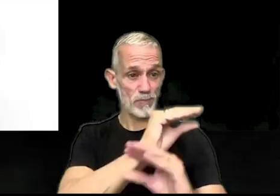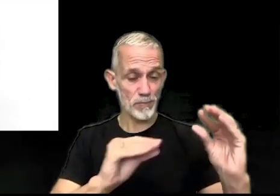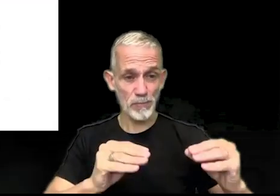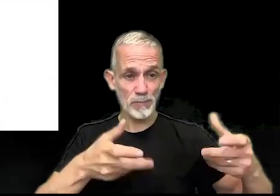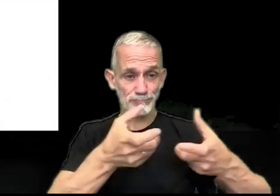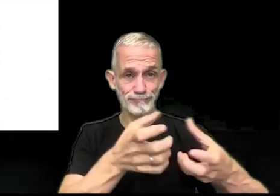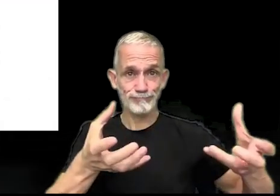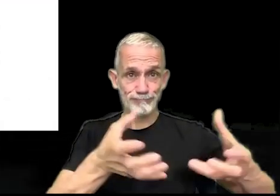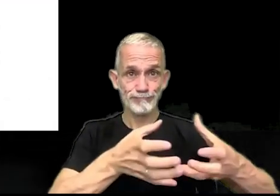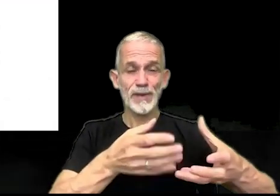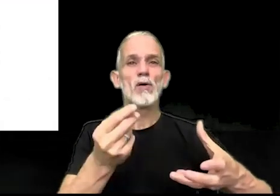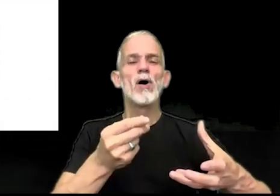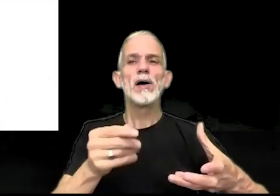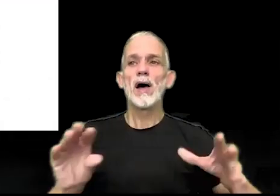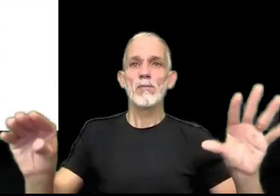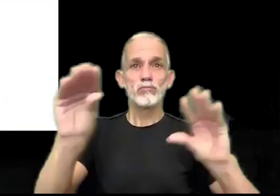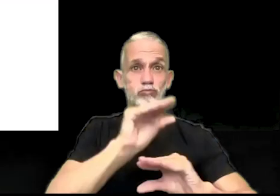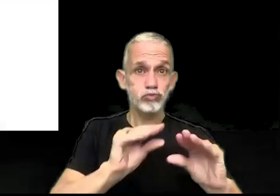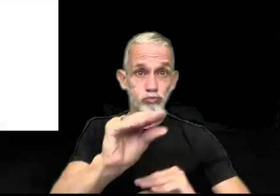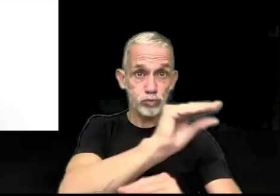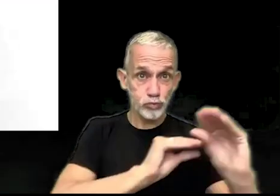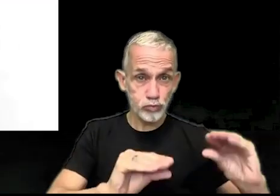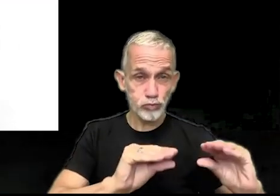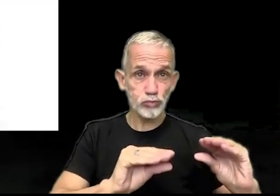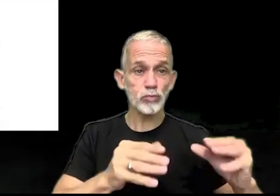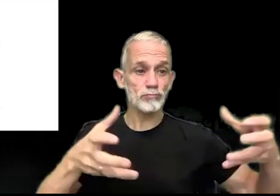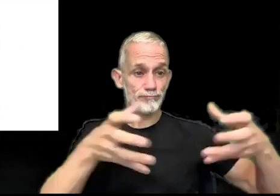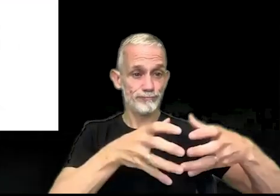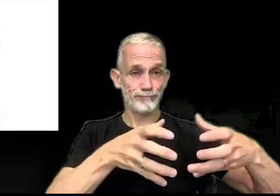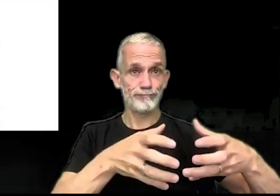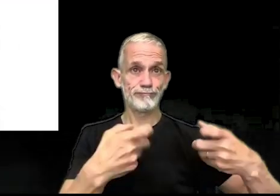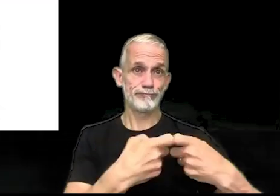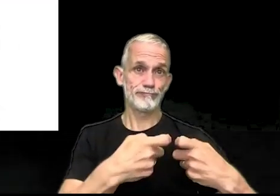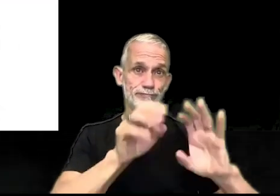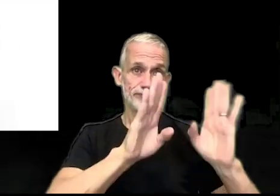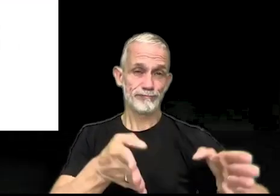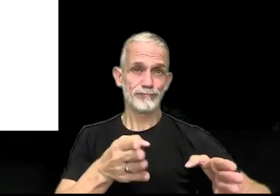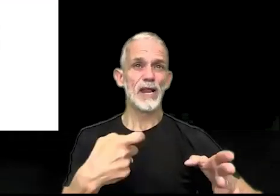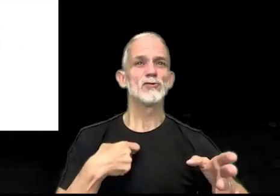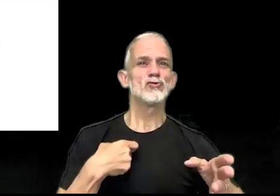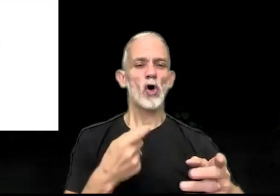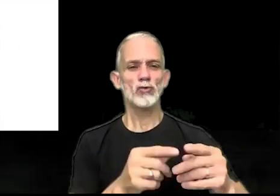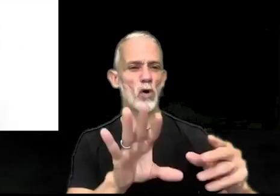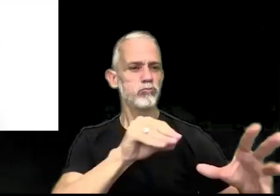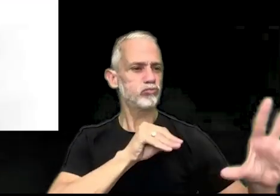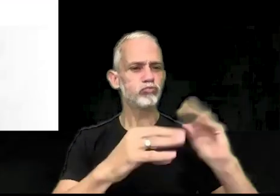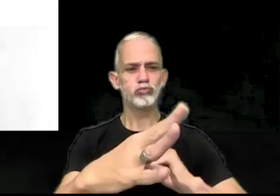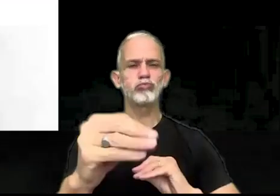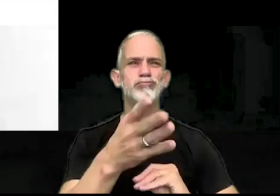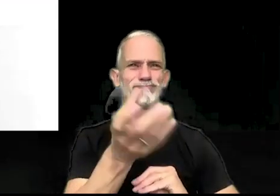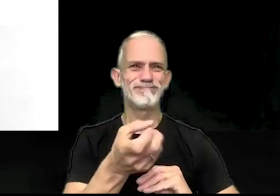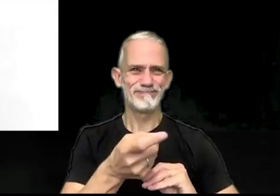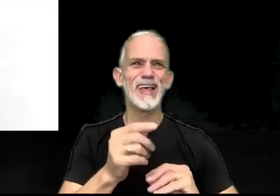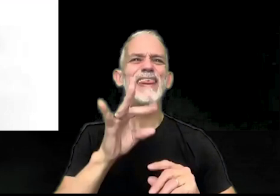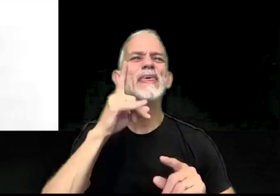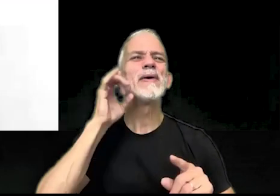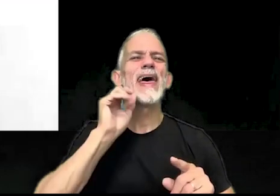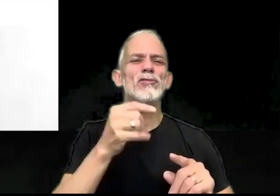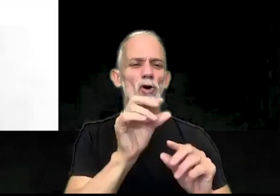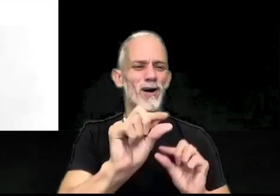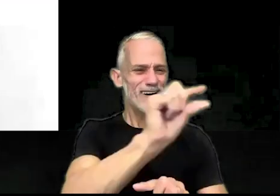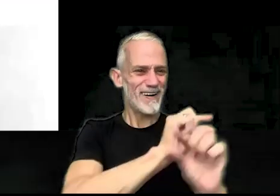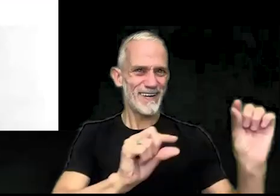asignación de dividendos, cuando el dividendo es puesto a disposición del socio accionista, porque el concepto